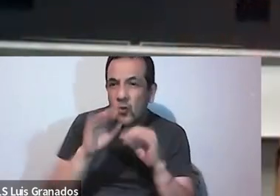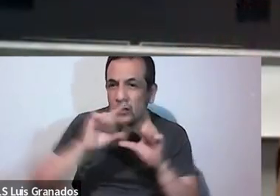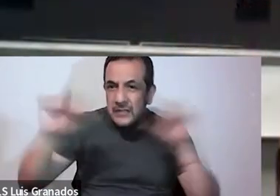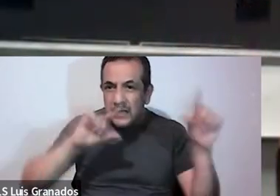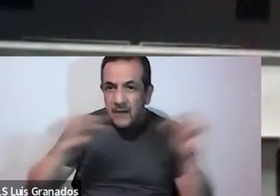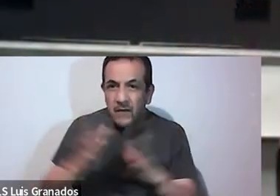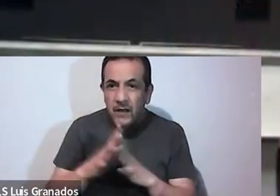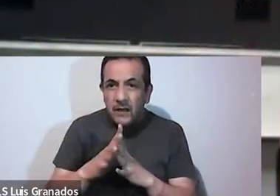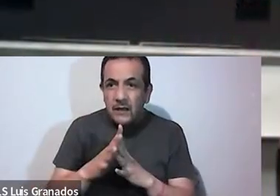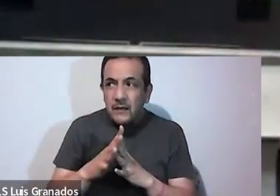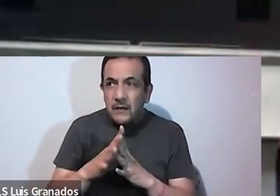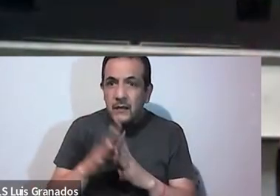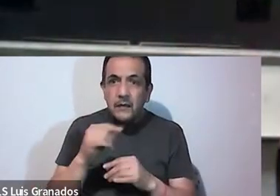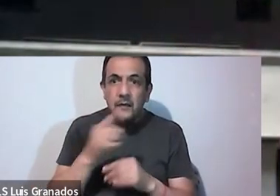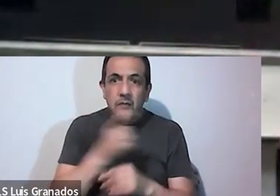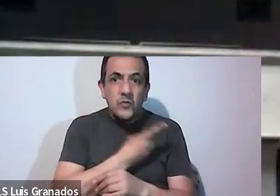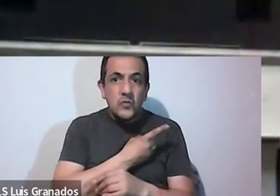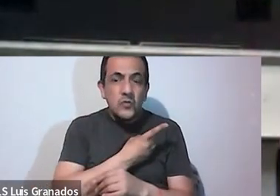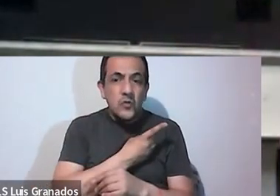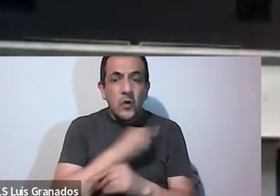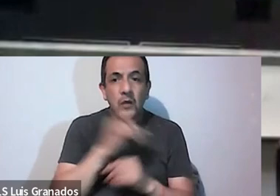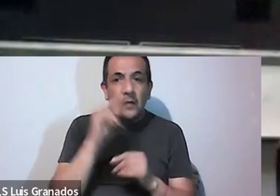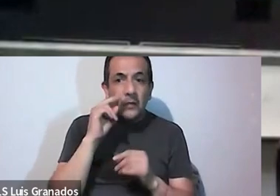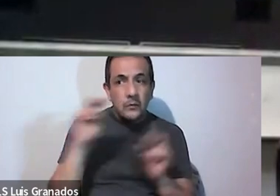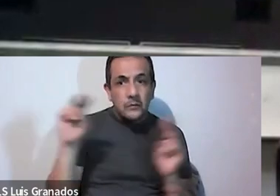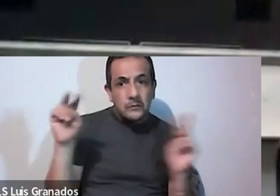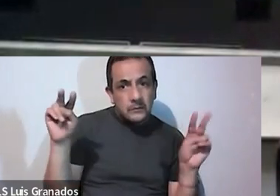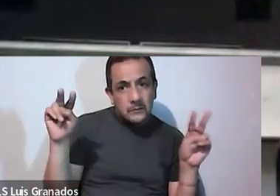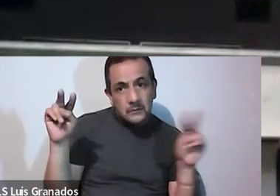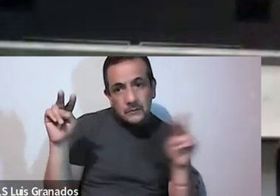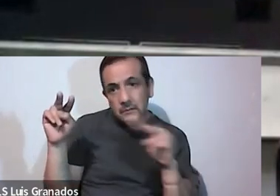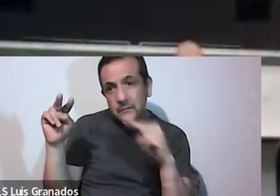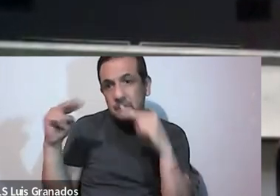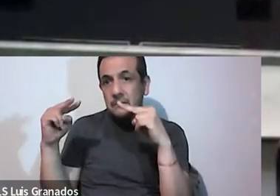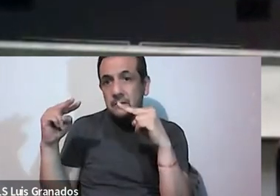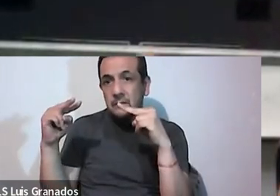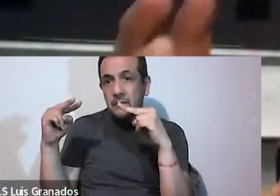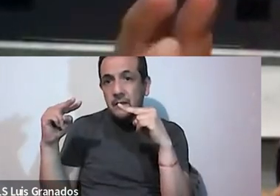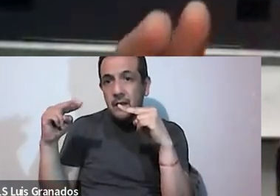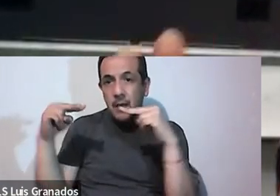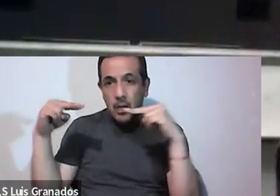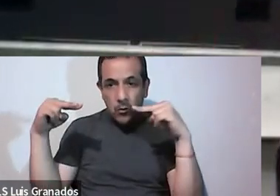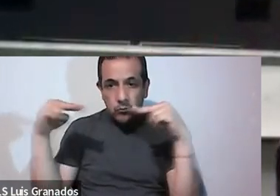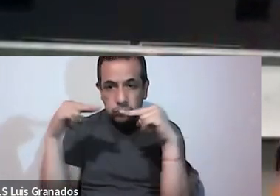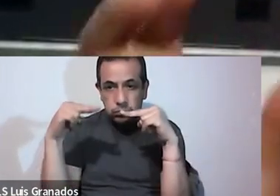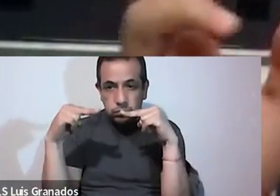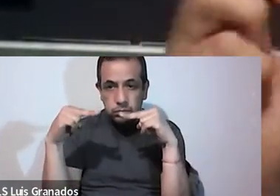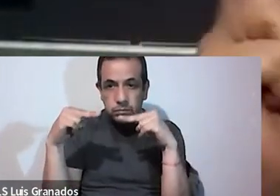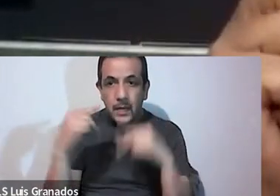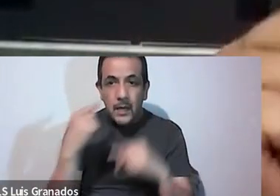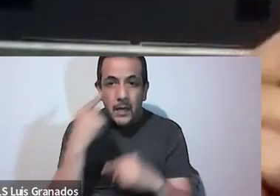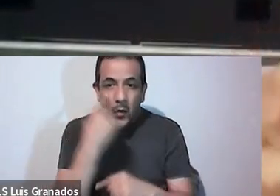y te quedas y lo volteas a ver al maestro. Y esta mirada llena de